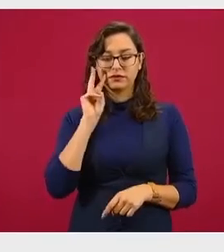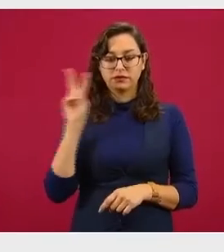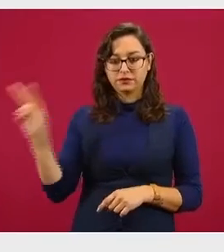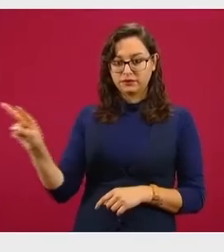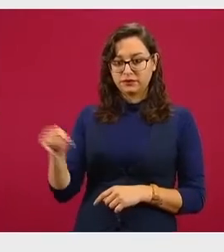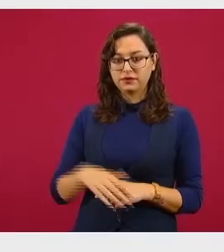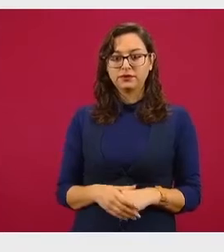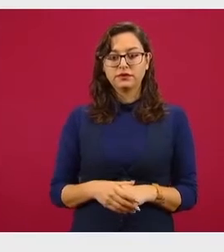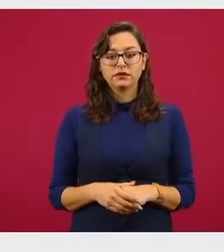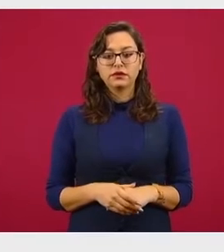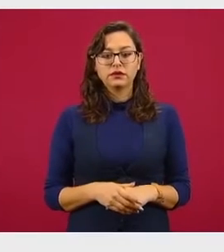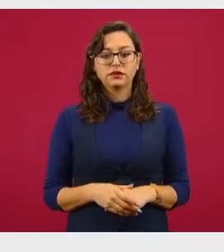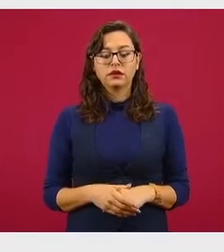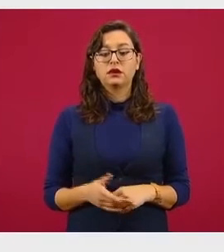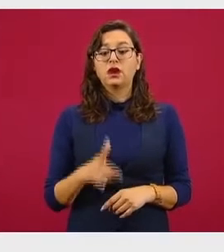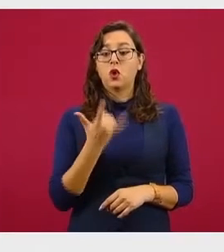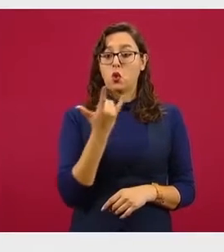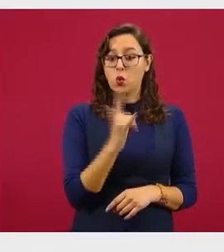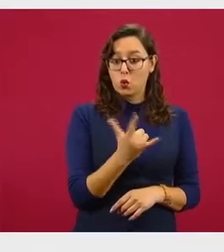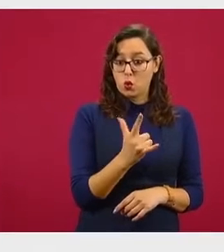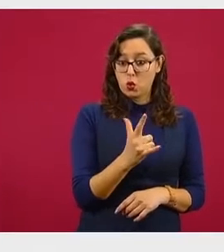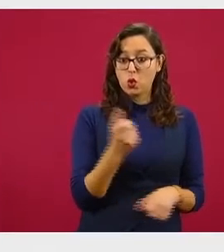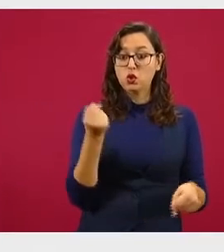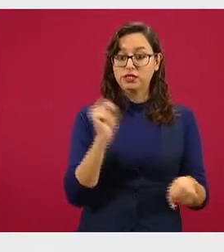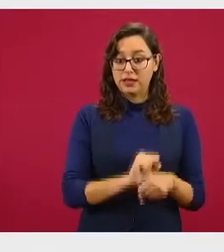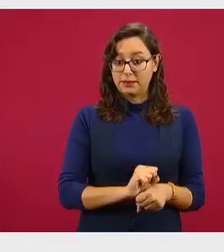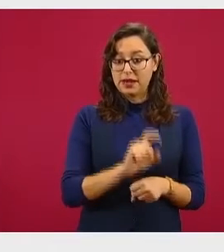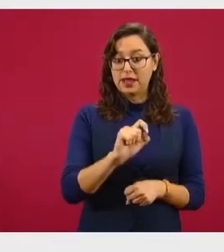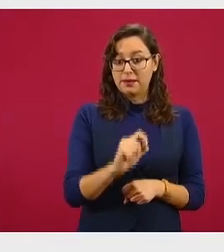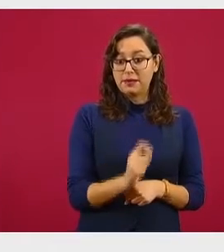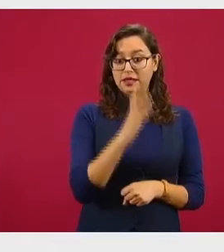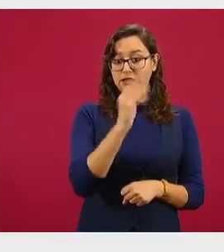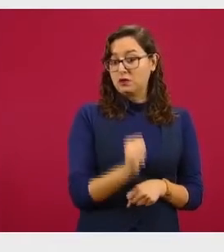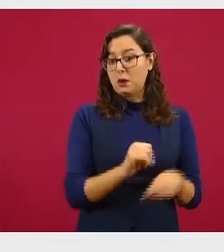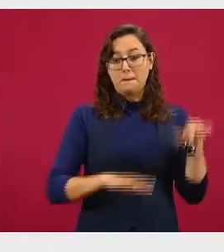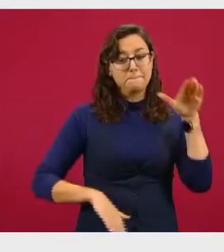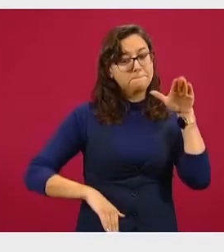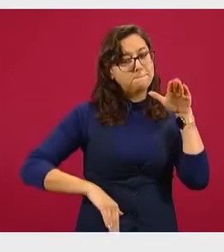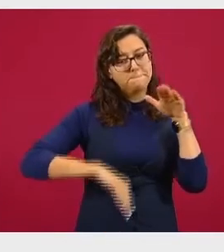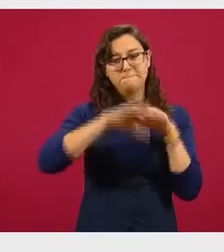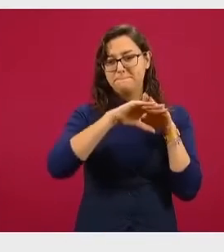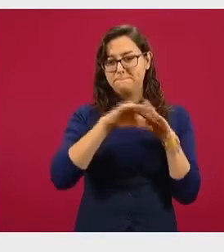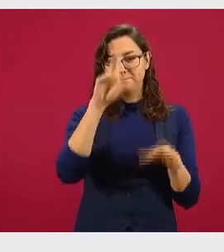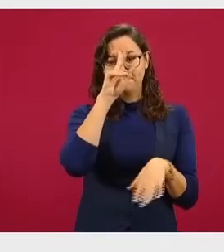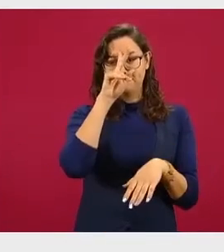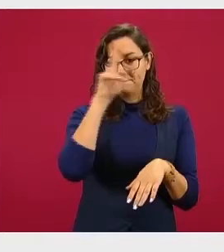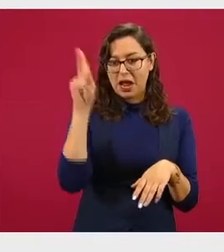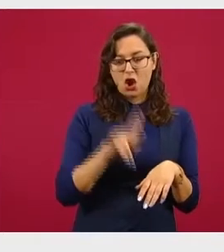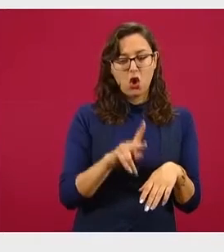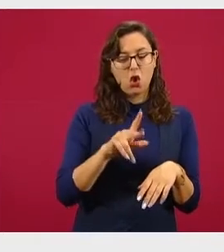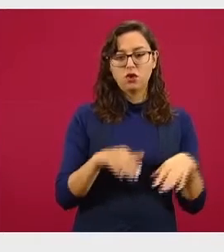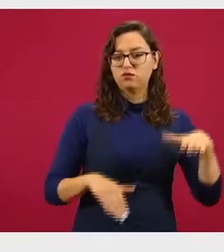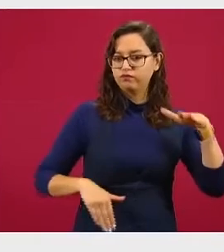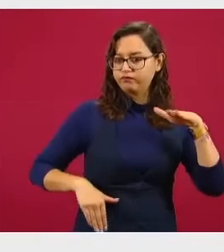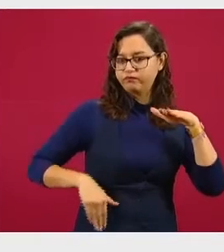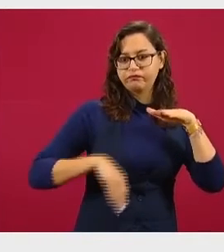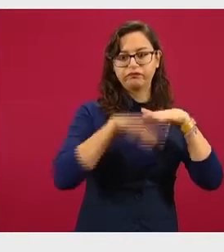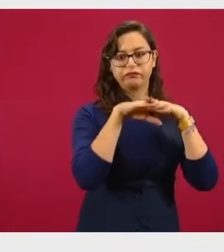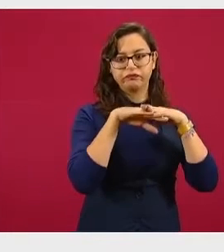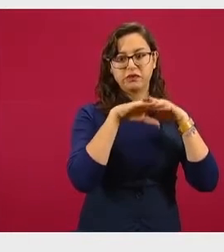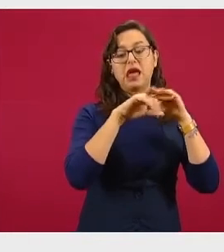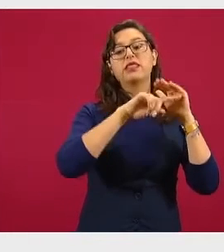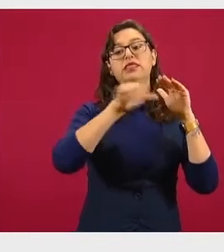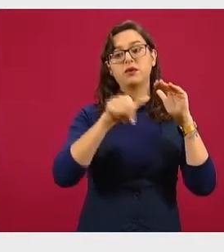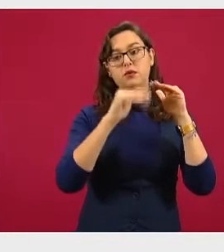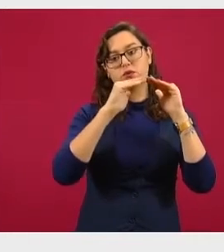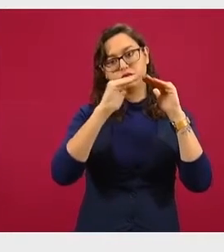del año, que es la última semana de julio, tuvimos el punto máximo de intensidad de la epidemia hasta el momento y después se